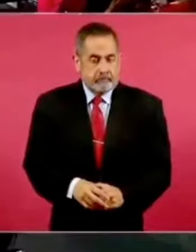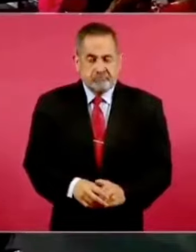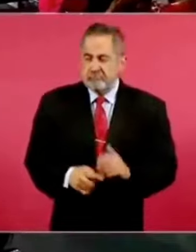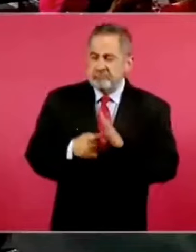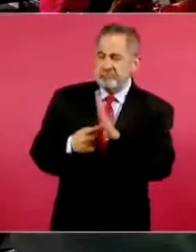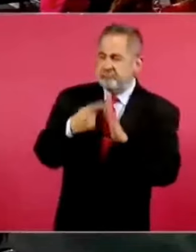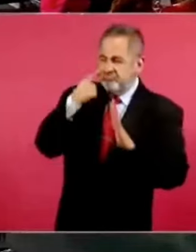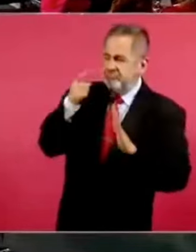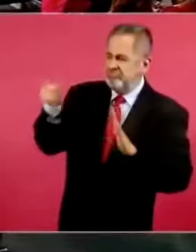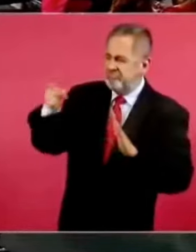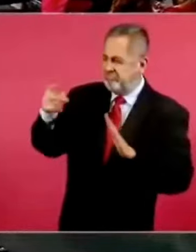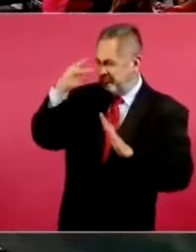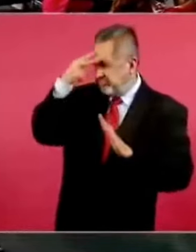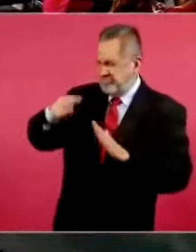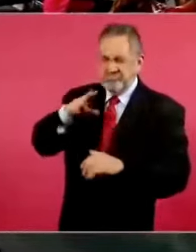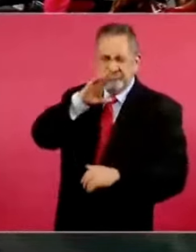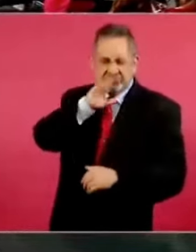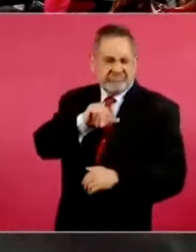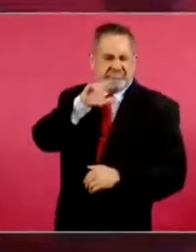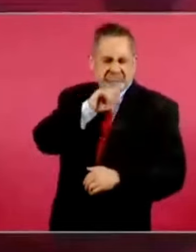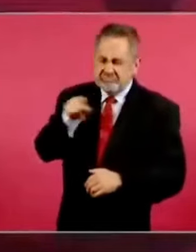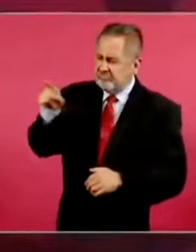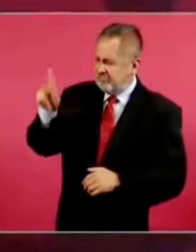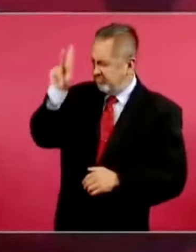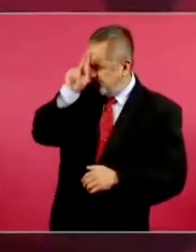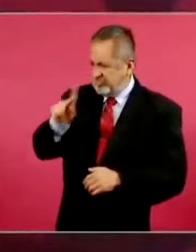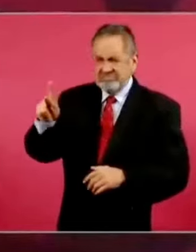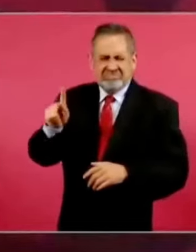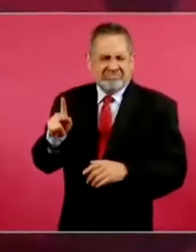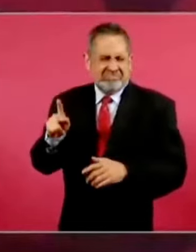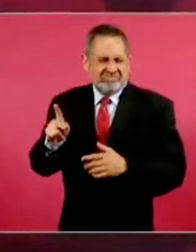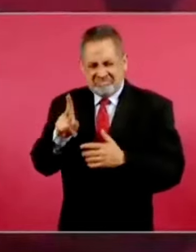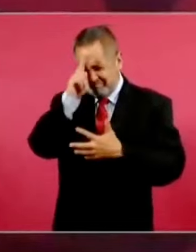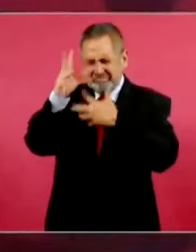demostrar de que México es un país muy violento.